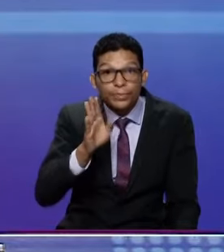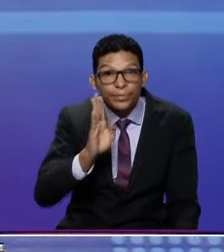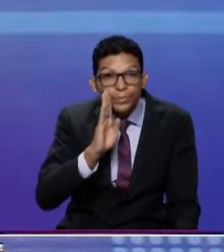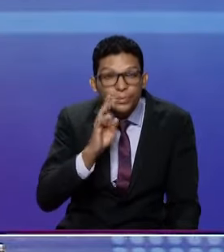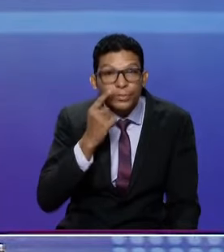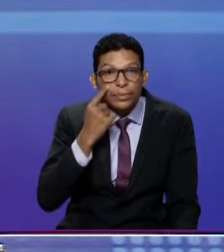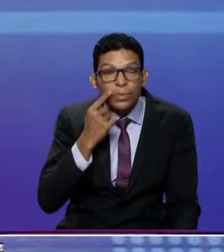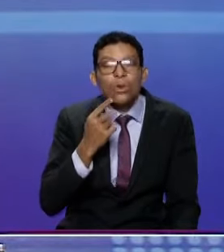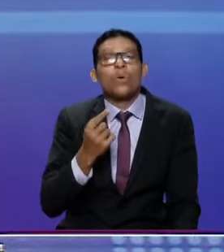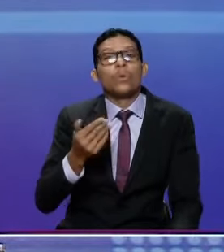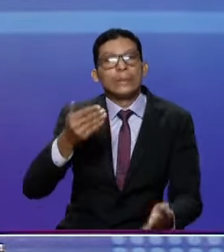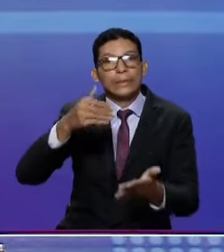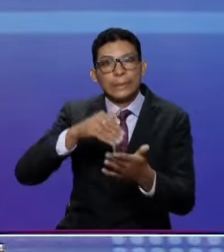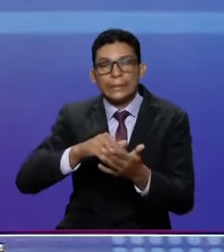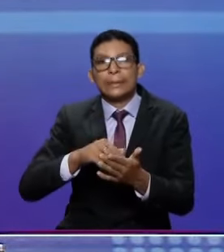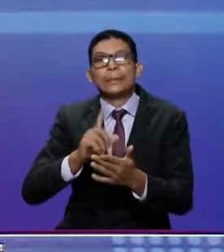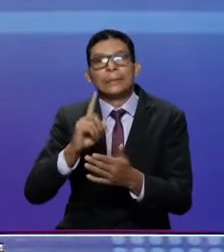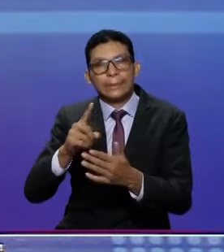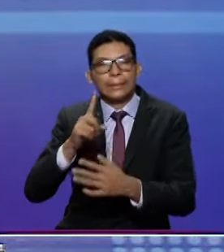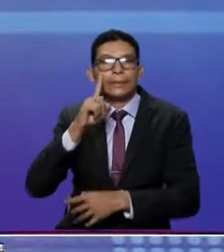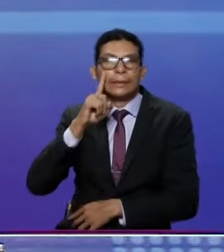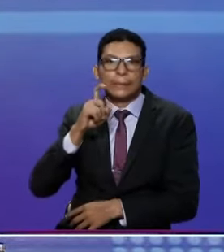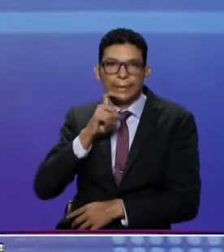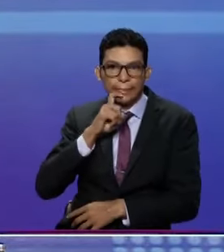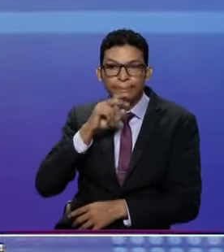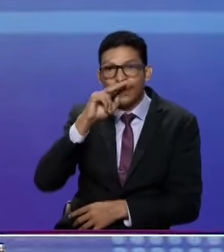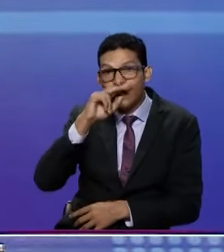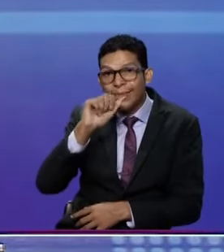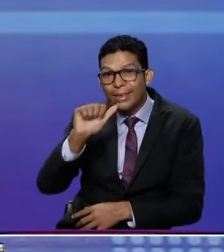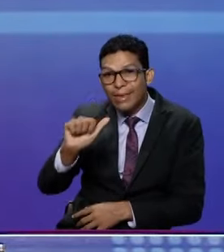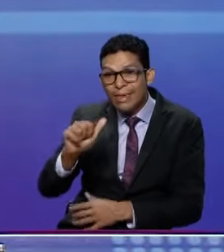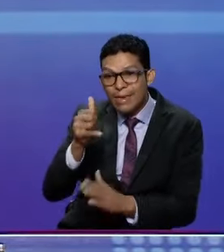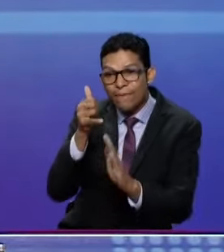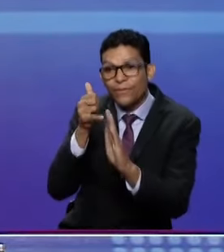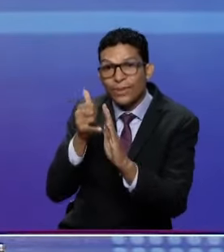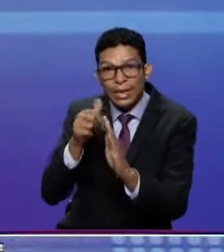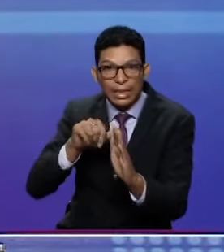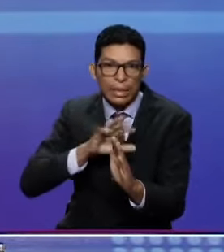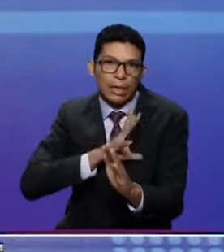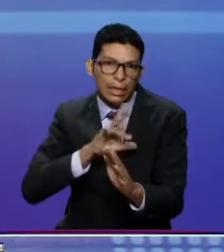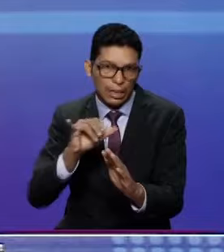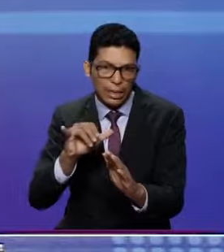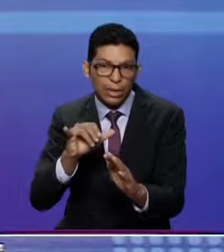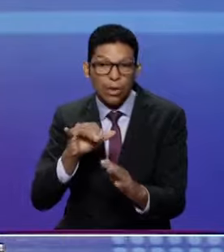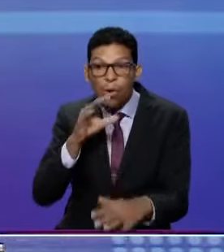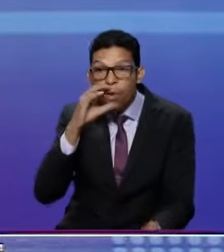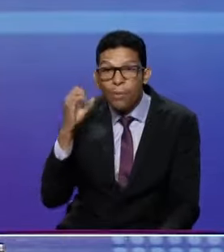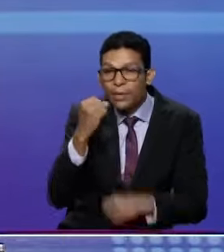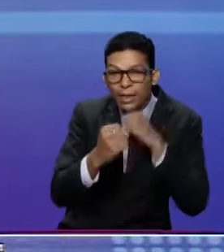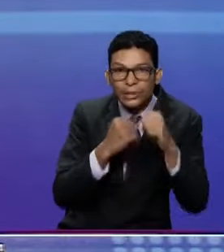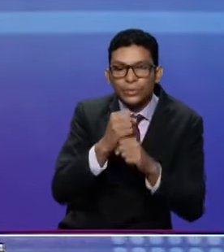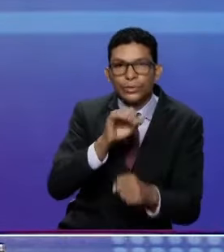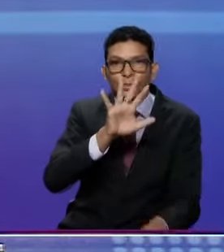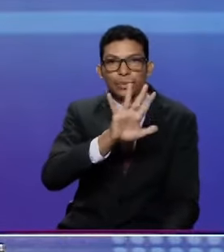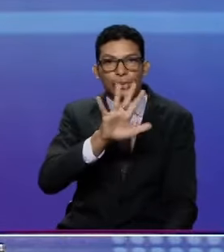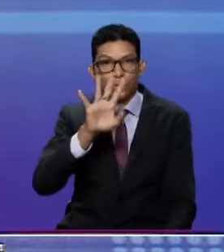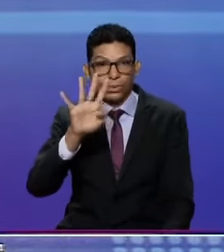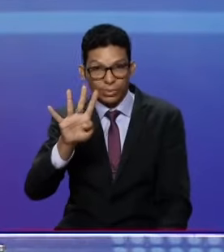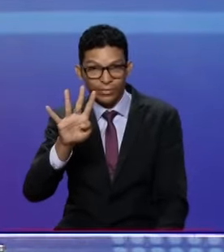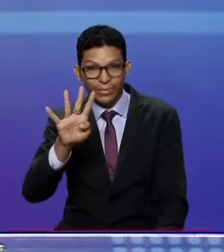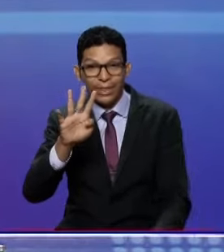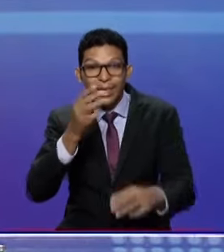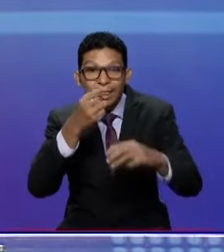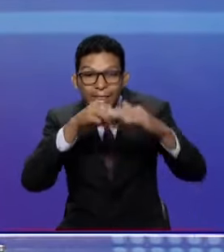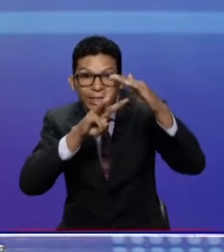se conoció un nuevo caso de explotación sexual a una menor de edad en Cali. El hecho involucra a un hombre de 54 años quien fue